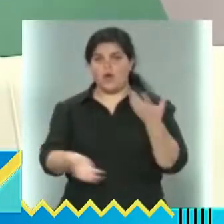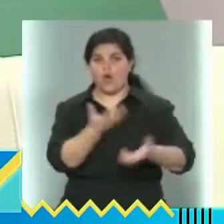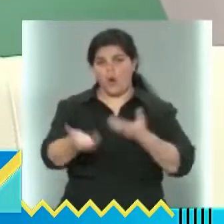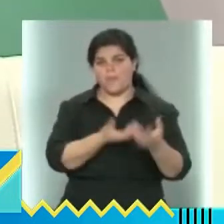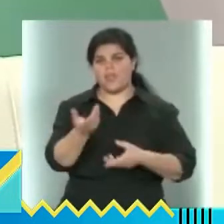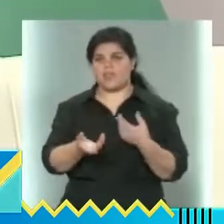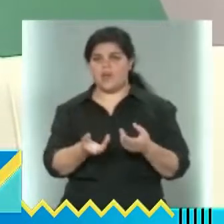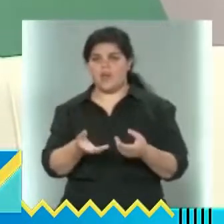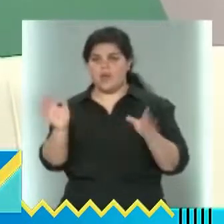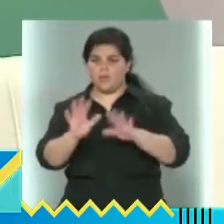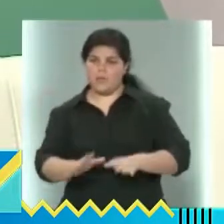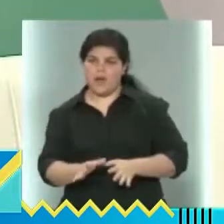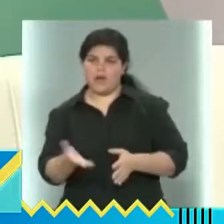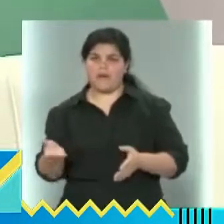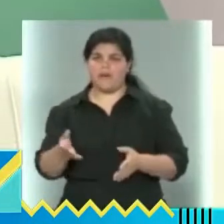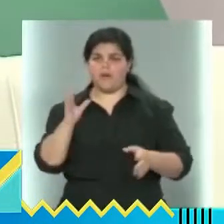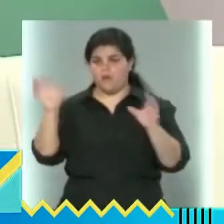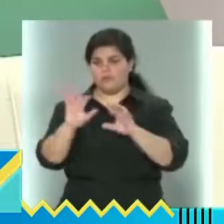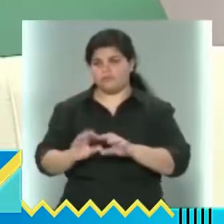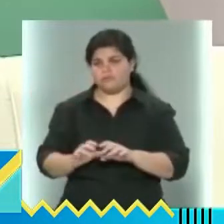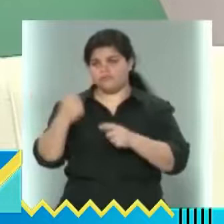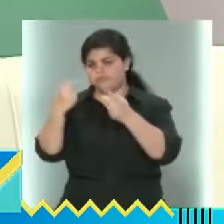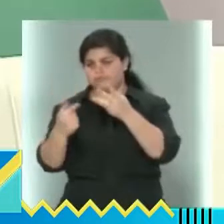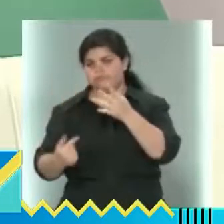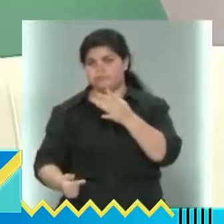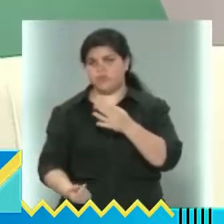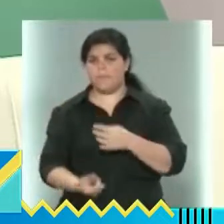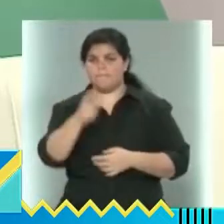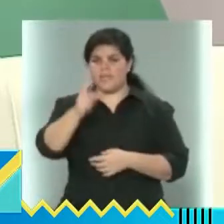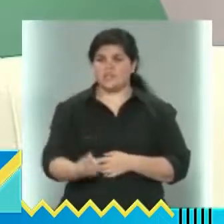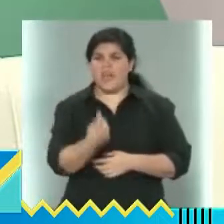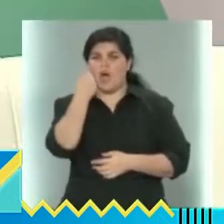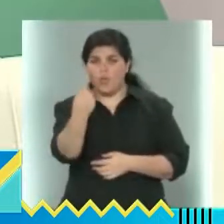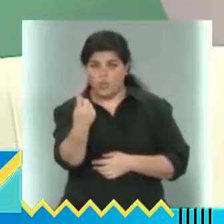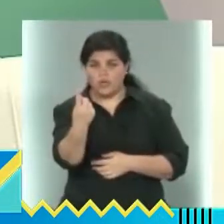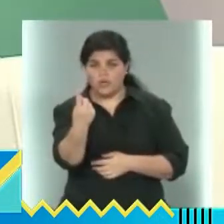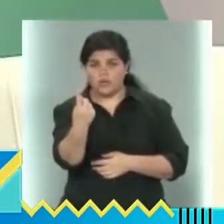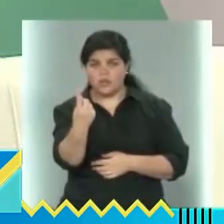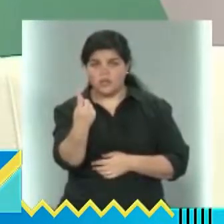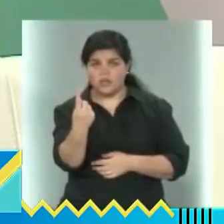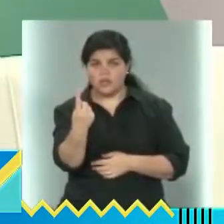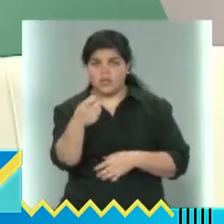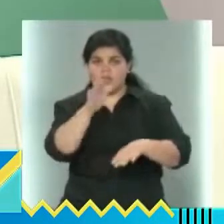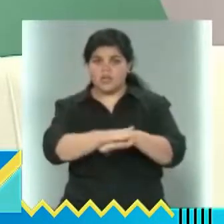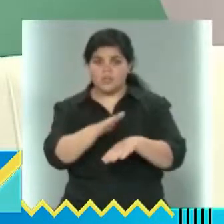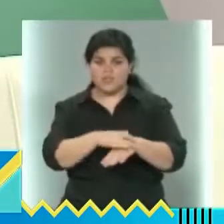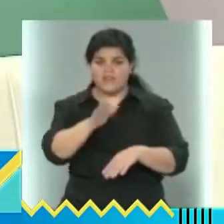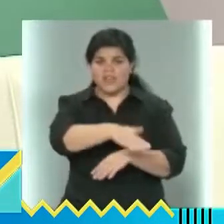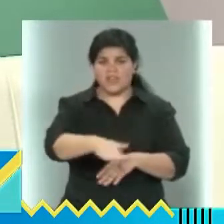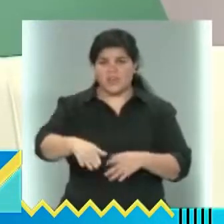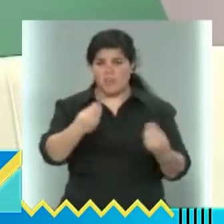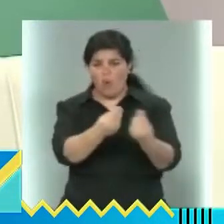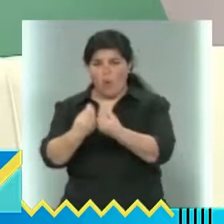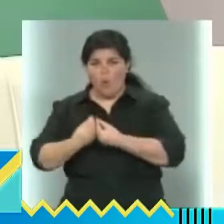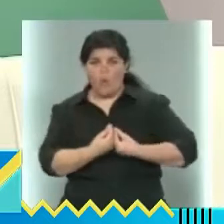le damos aspectos recreativos, o sea, es una sola persona adulta a cargo de muchos niños que no puede